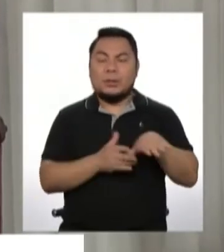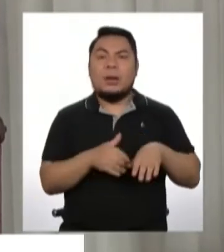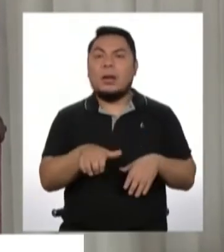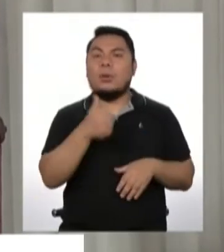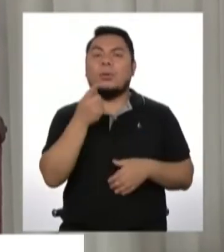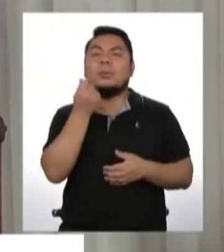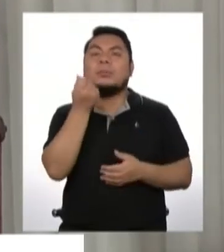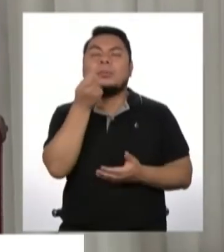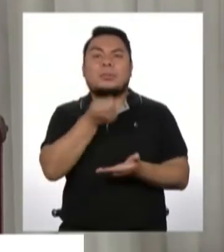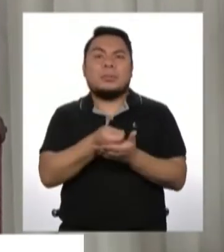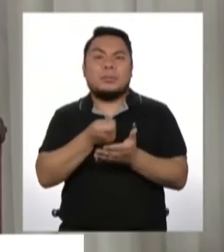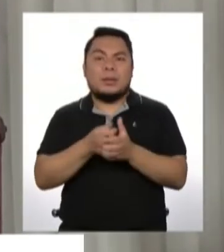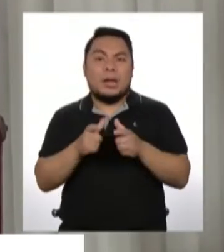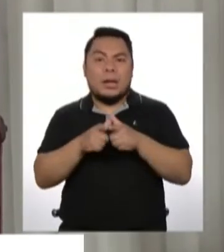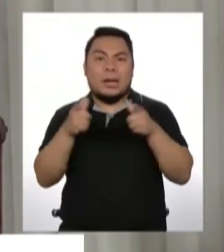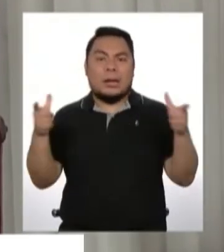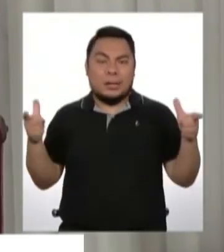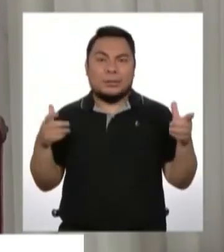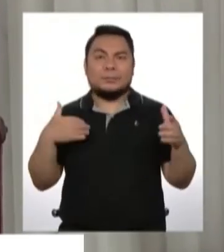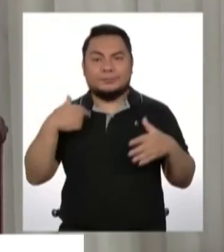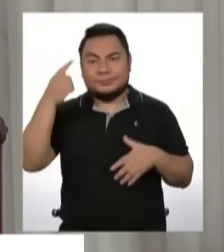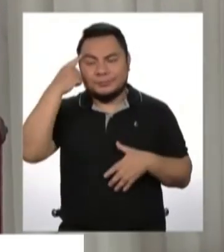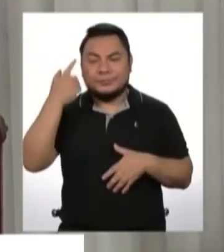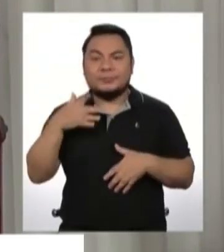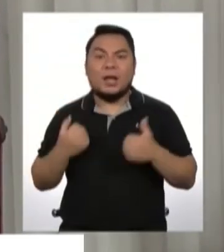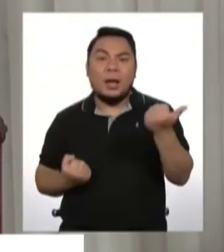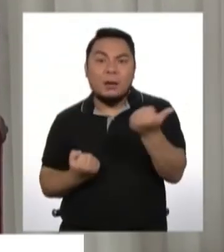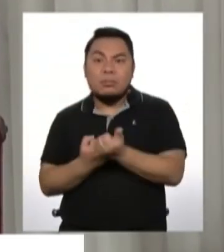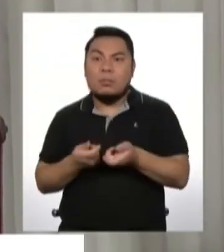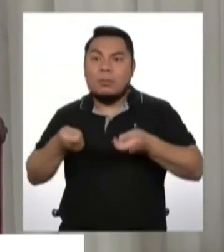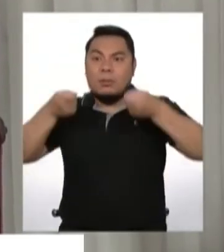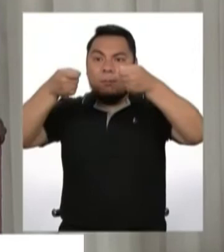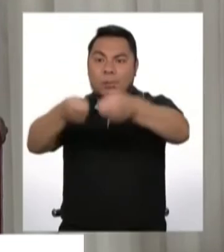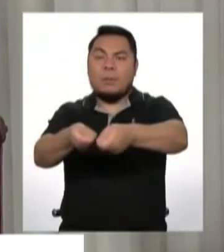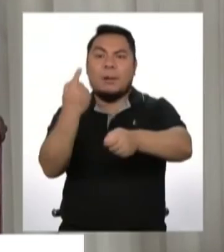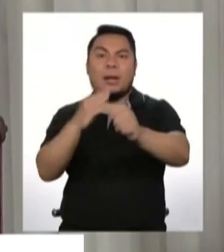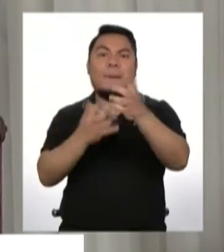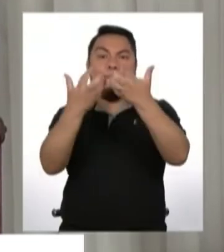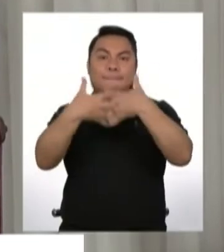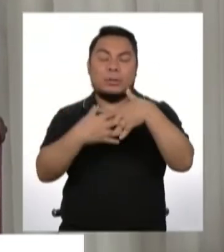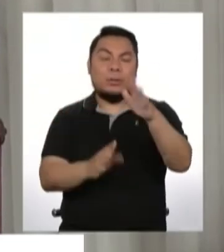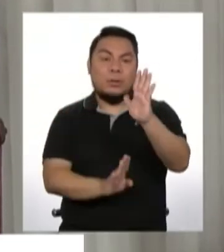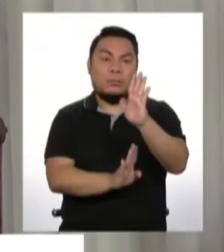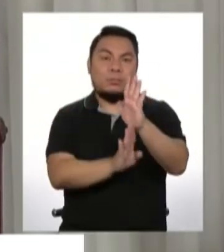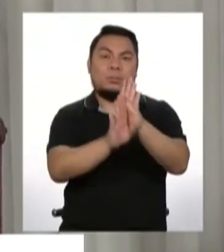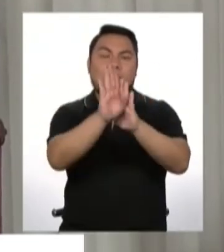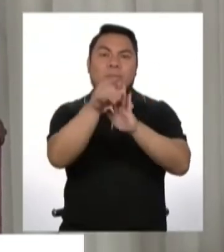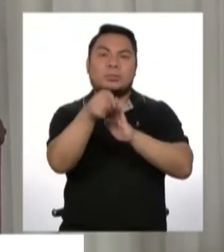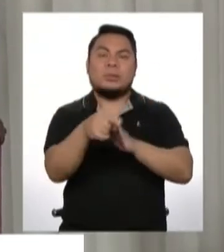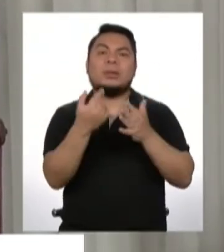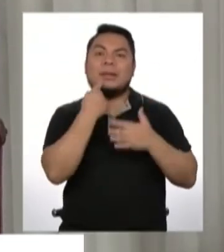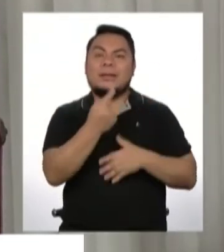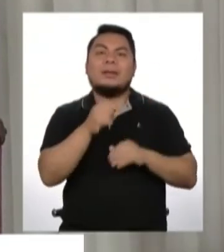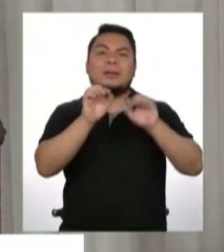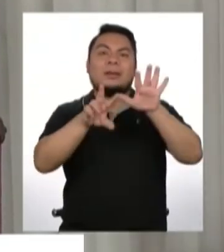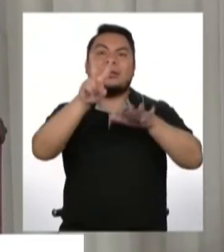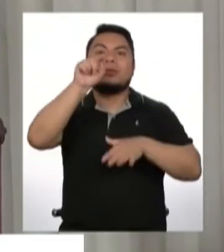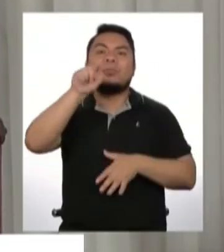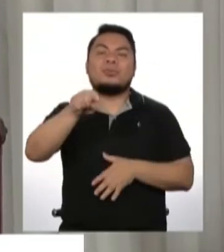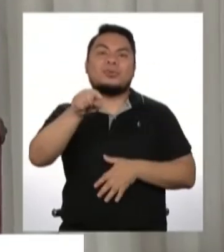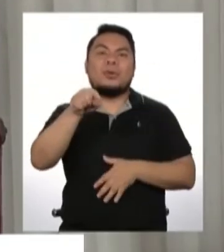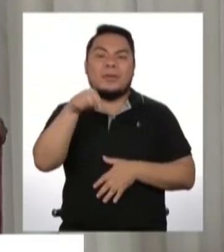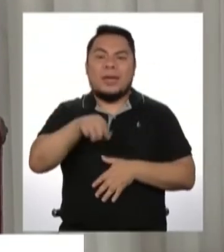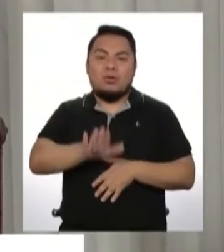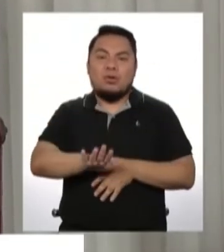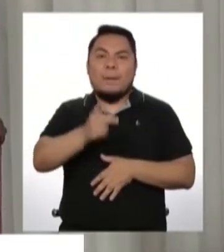paquete grande que tenemos, que considera la contención y la reactivación económica, hemos hablado de 12 puntos del PBI,